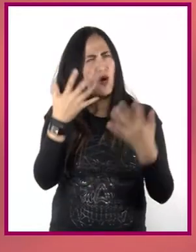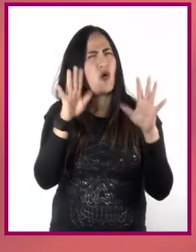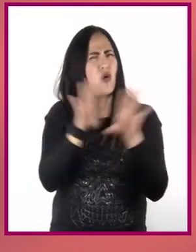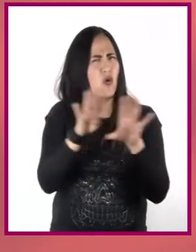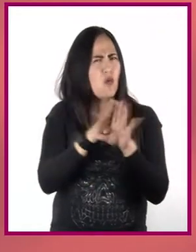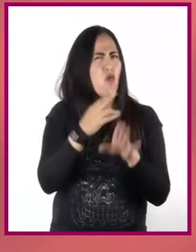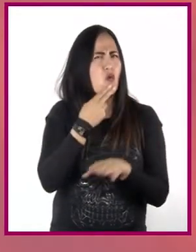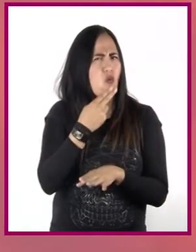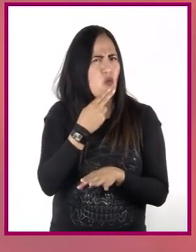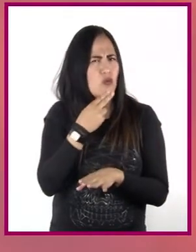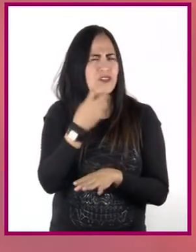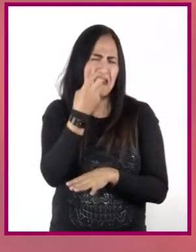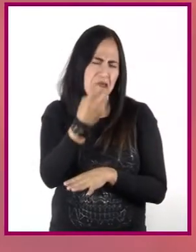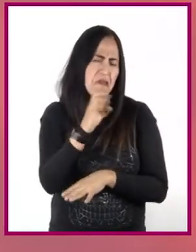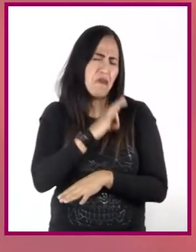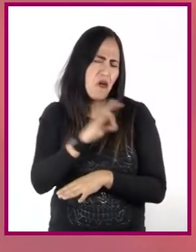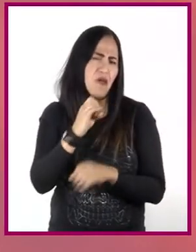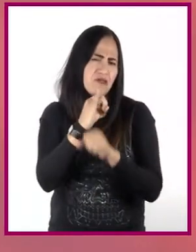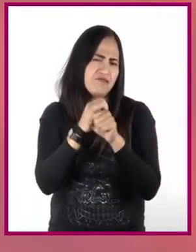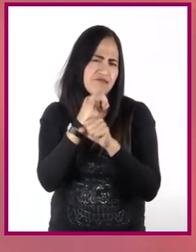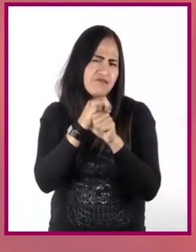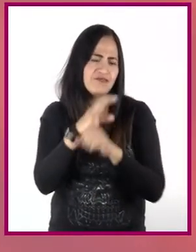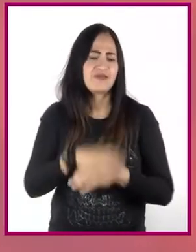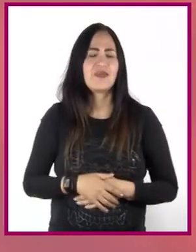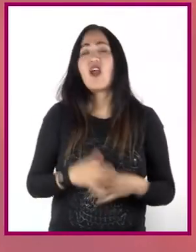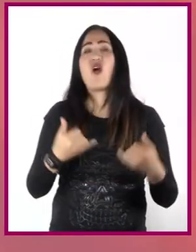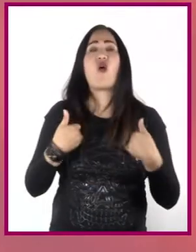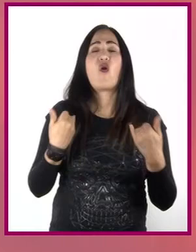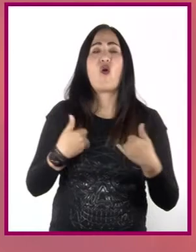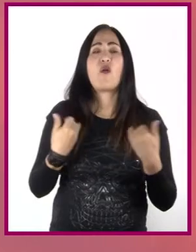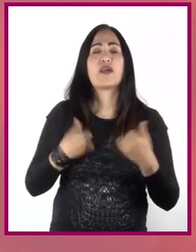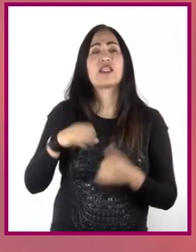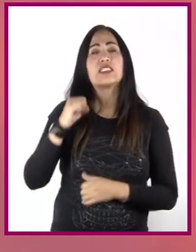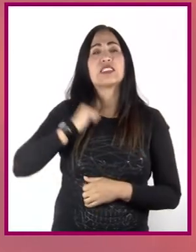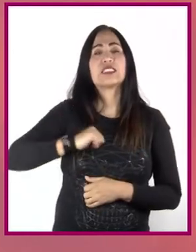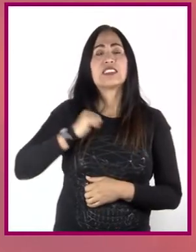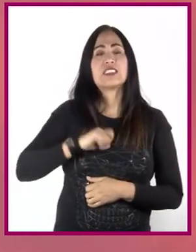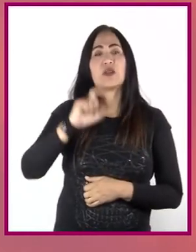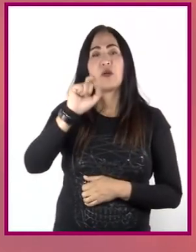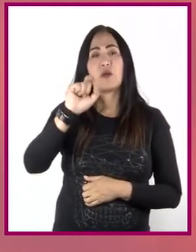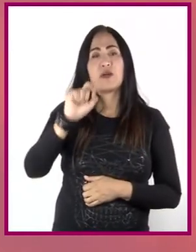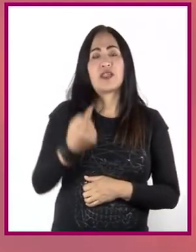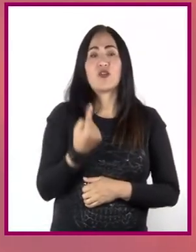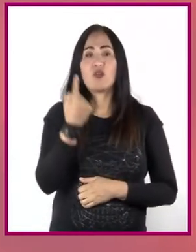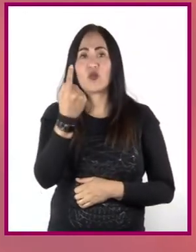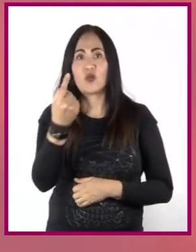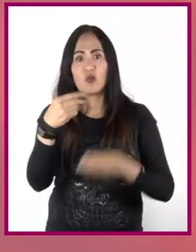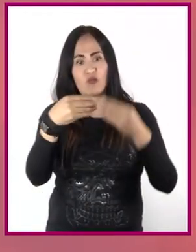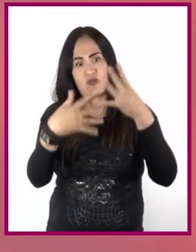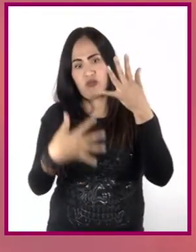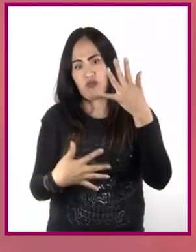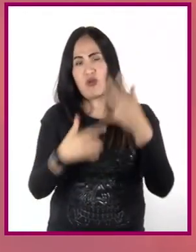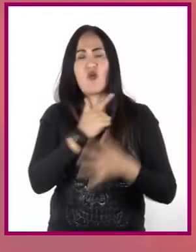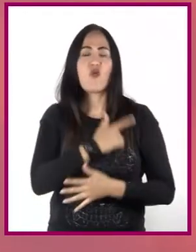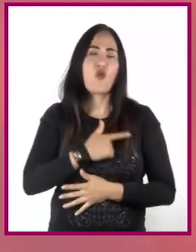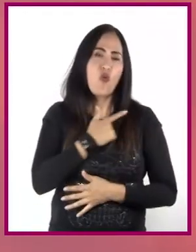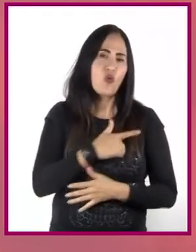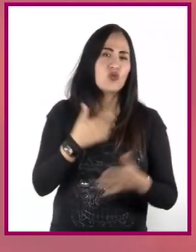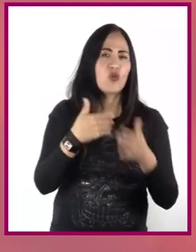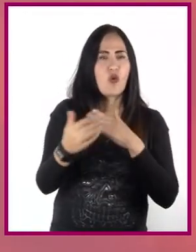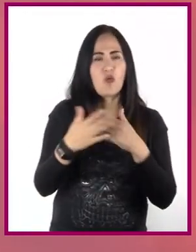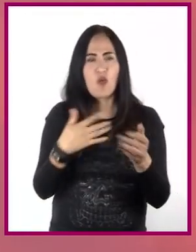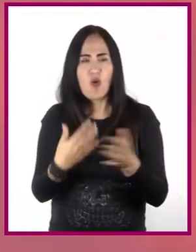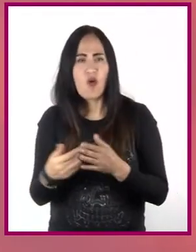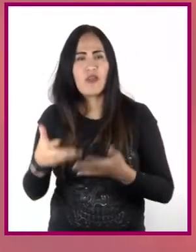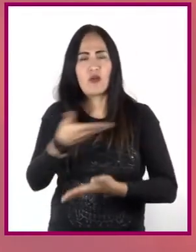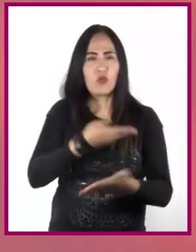hay que iniciar por ahí. Jóvenes del siglo XXI, y de ahí hay mucho para delimitar: gustos, modas, formas